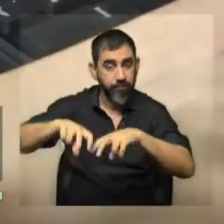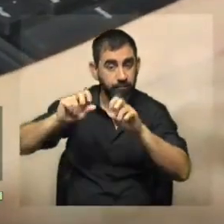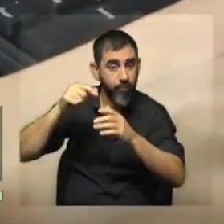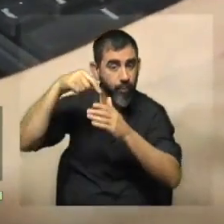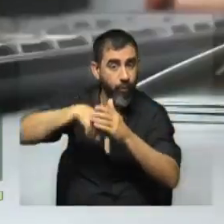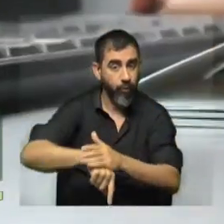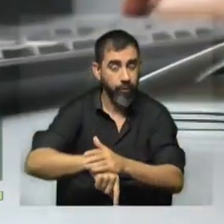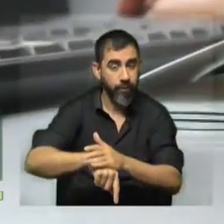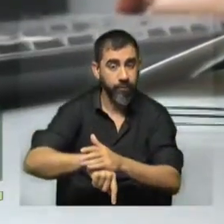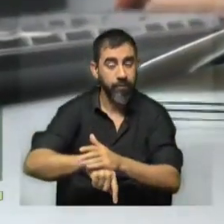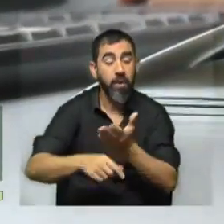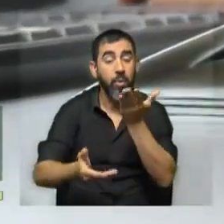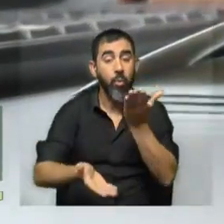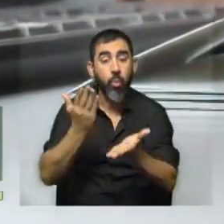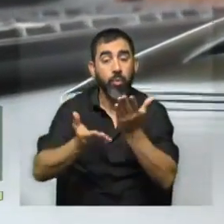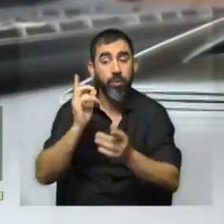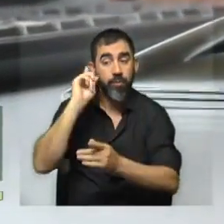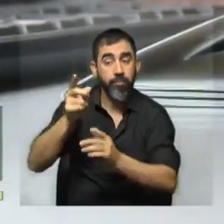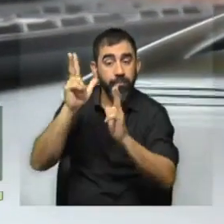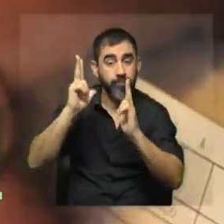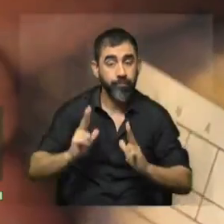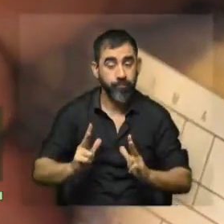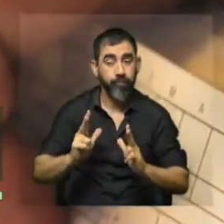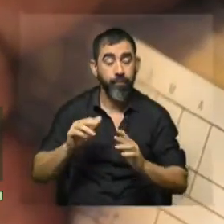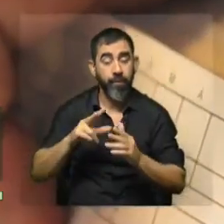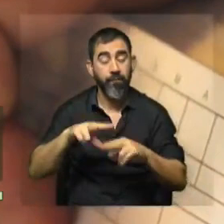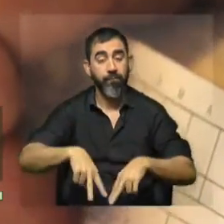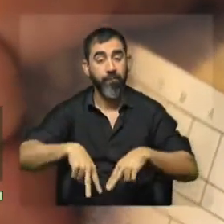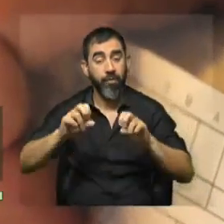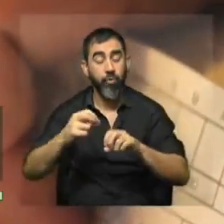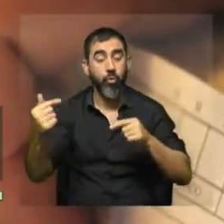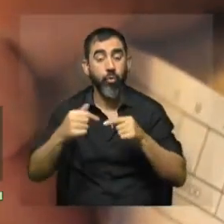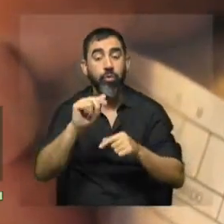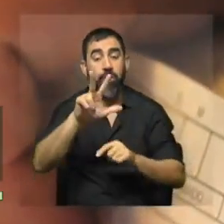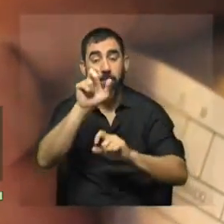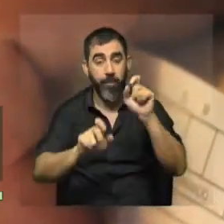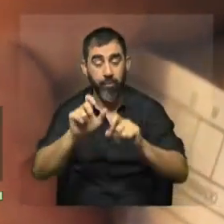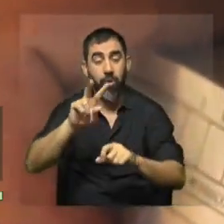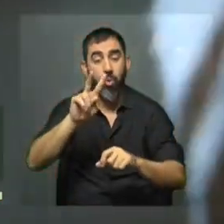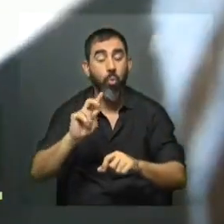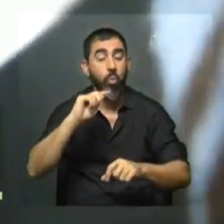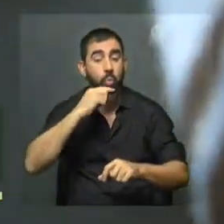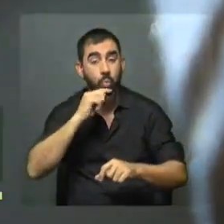investigación. Con esto, la justicia expuso la formalización de la investigación contra 3 personas, 2